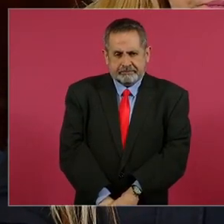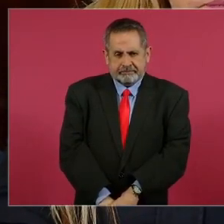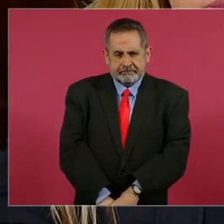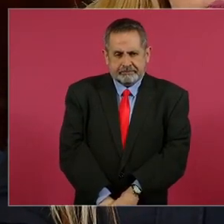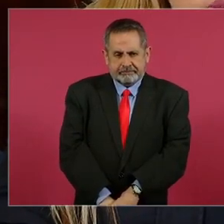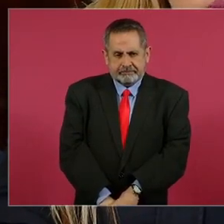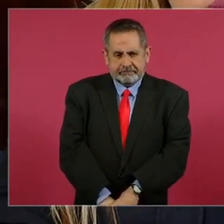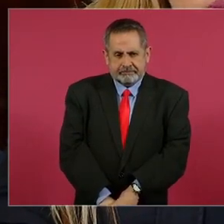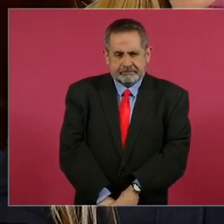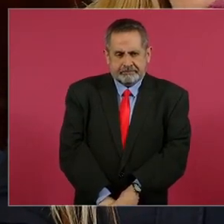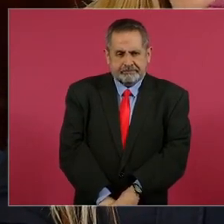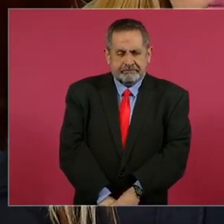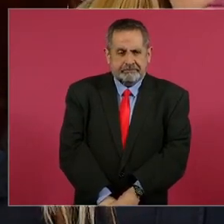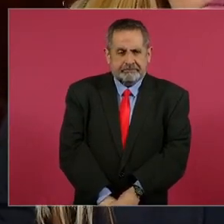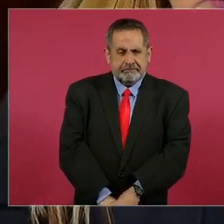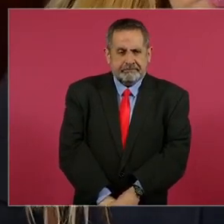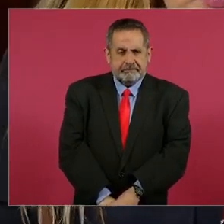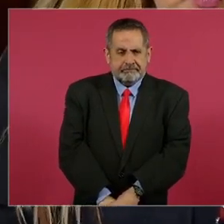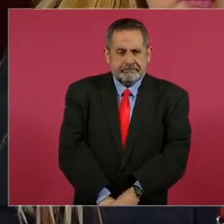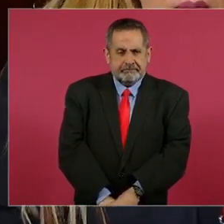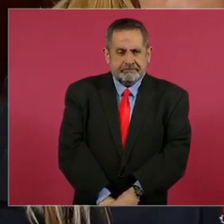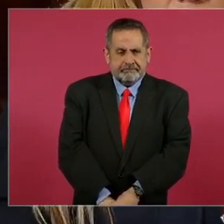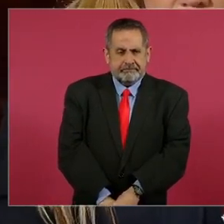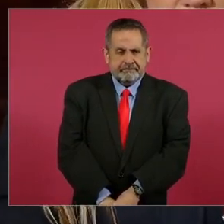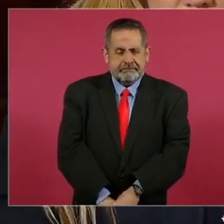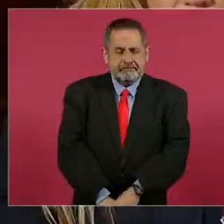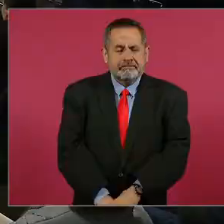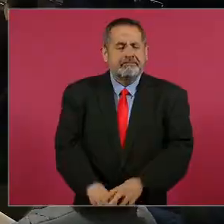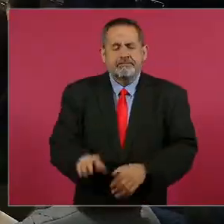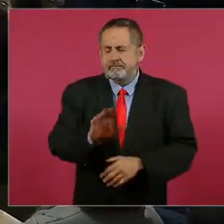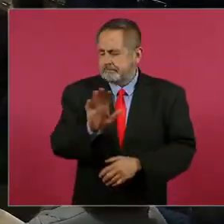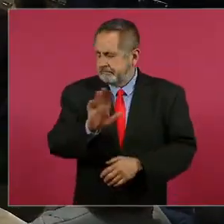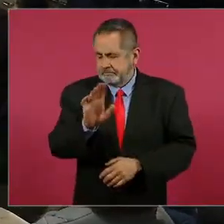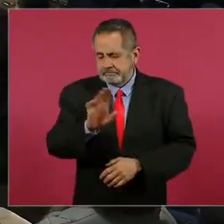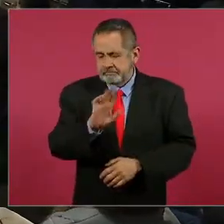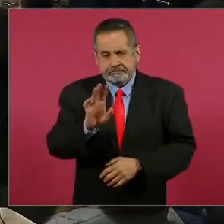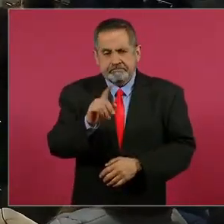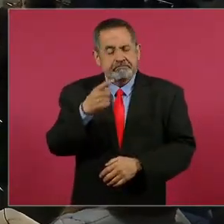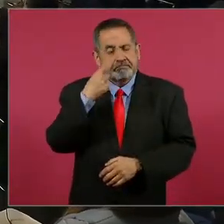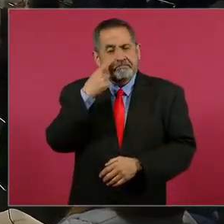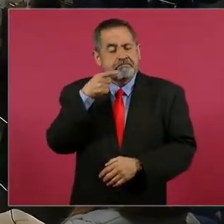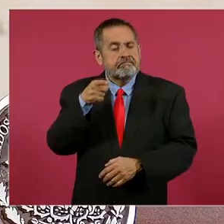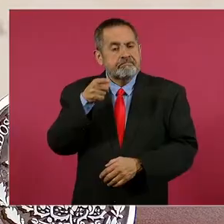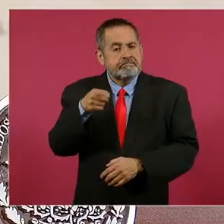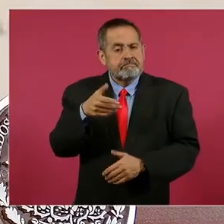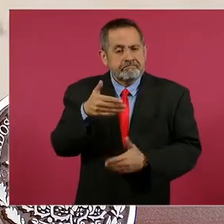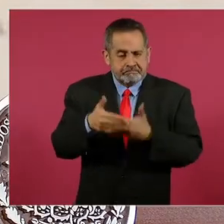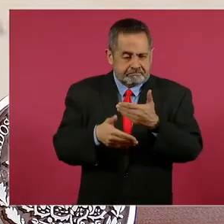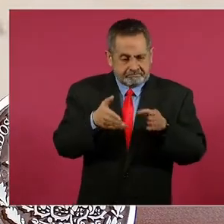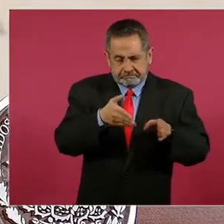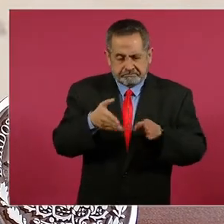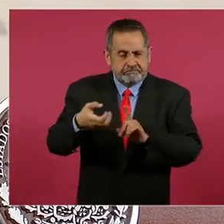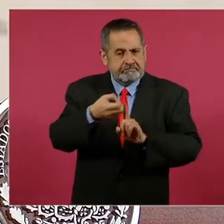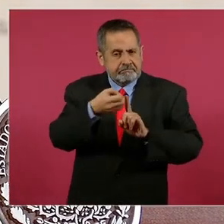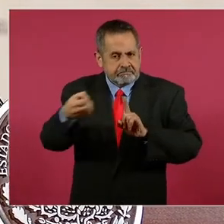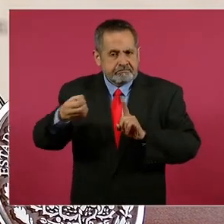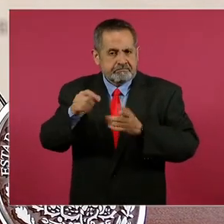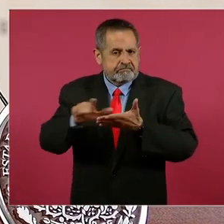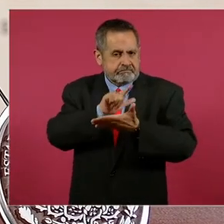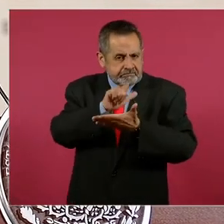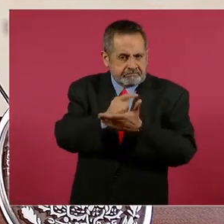hijo, porque de eso está acusado, y él sigue libre. Pero existe un procedimiento legal, muchas